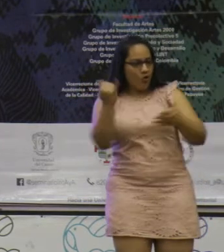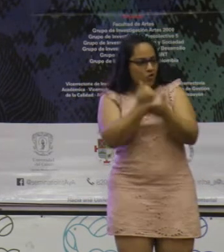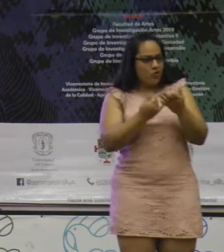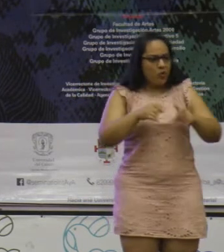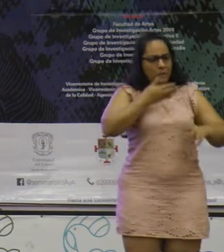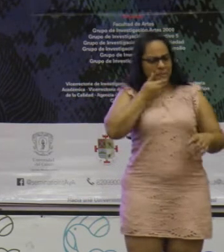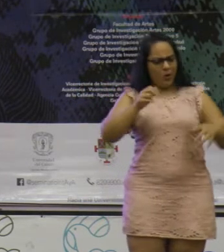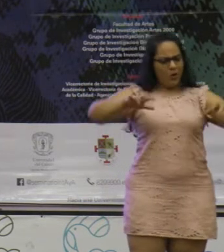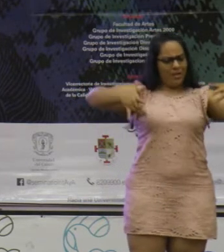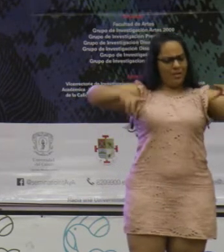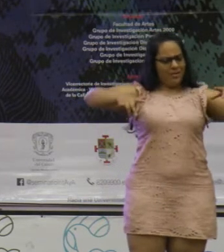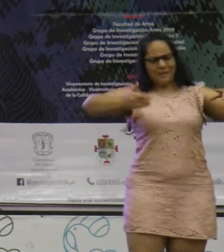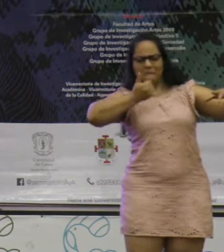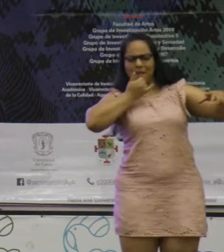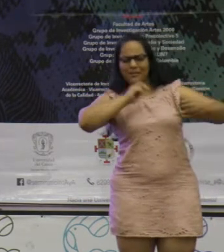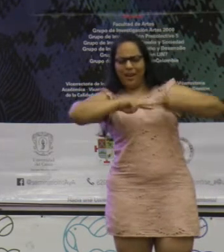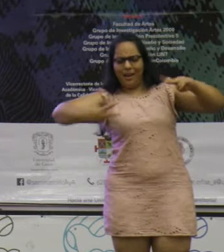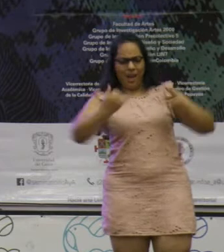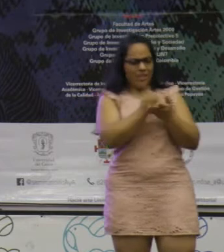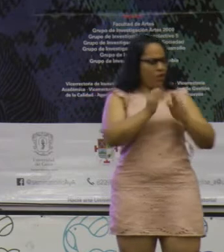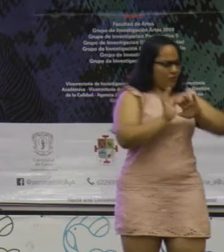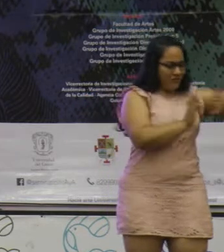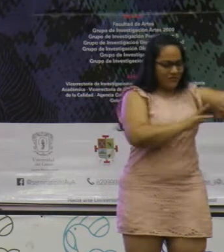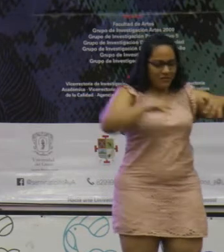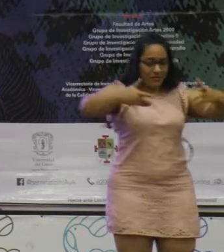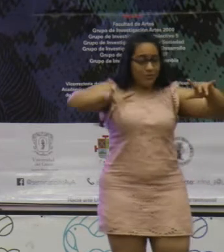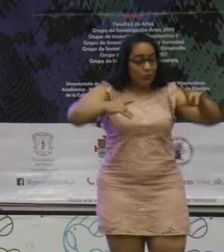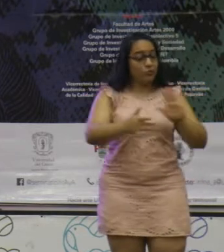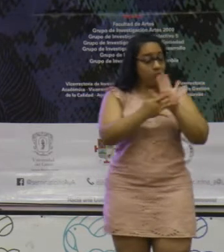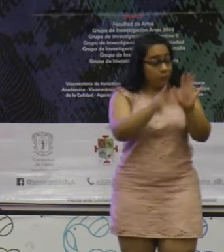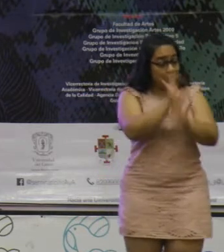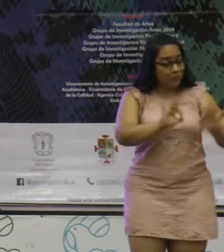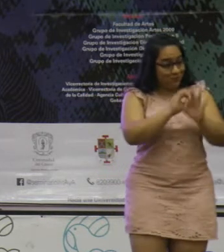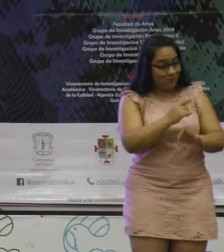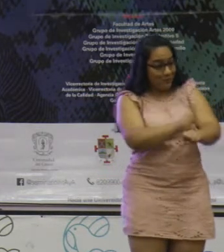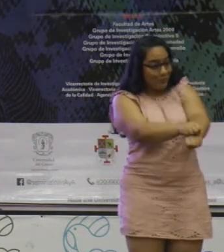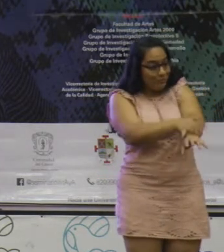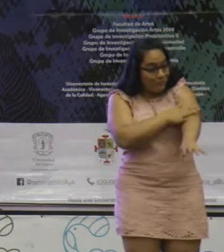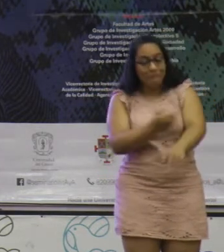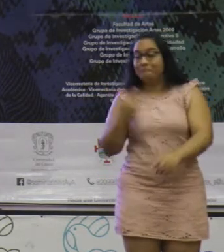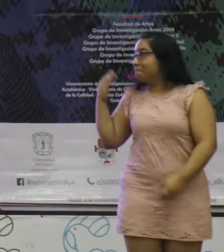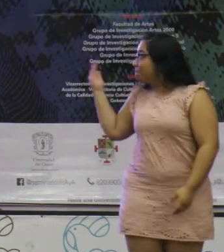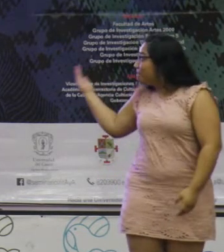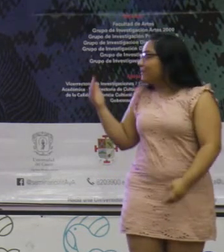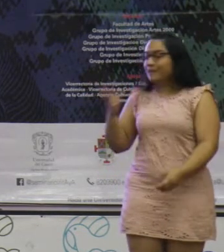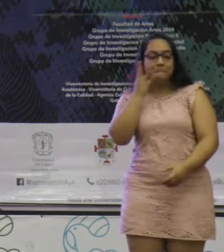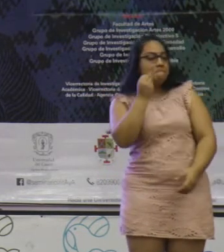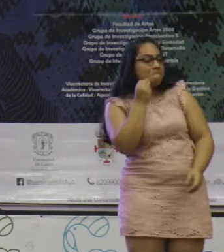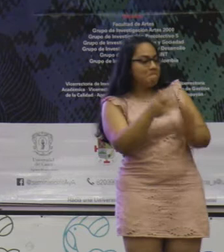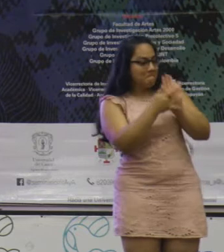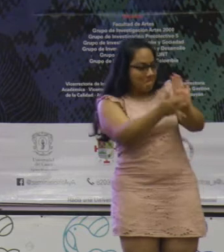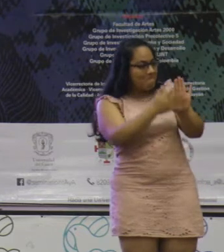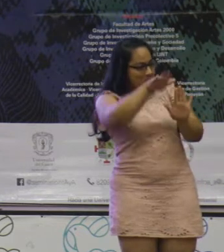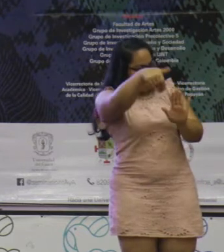fueran títeres, ¿qué onda? ¿Qué pasa? Pues ha tenido un resultado muy interesante. De hecho, parte de esto está decantando en una experiencia que les quiero mostrar